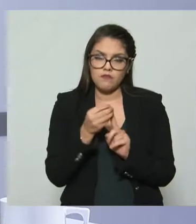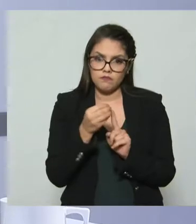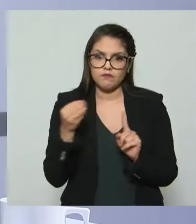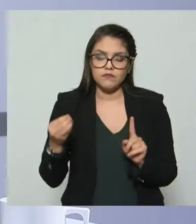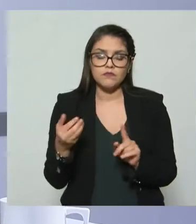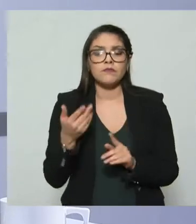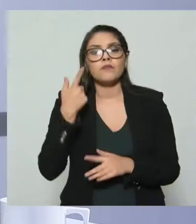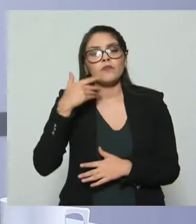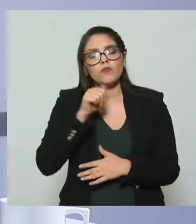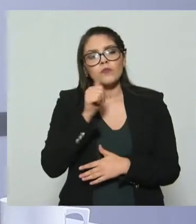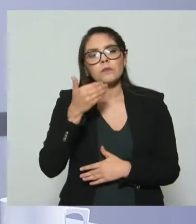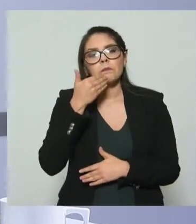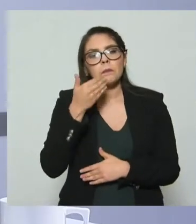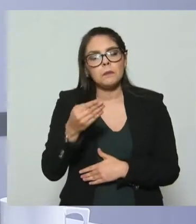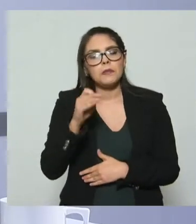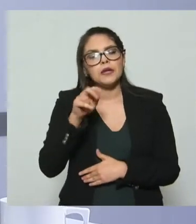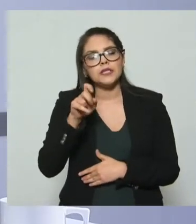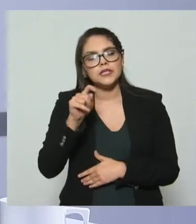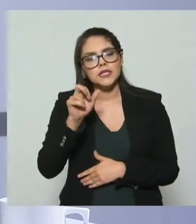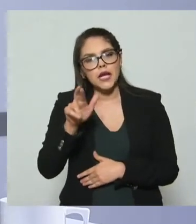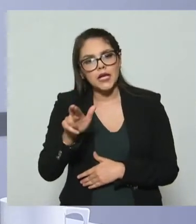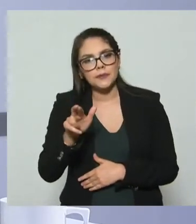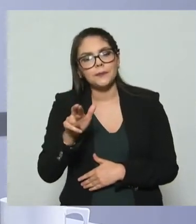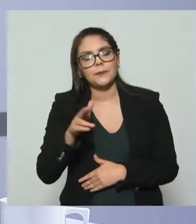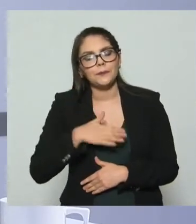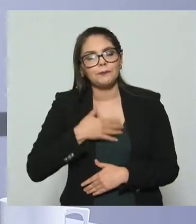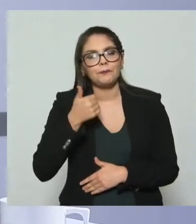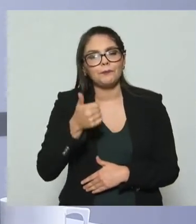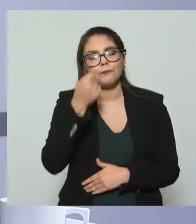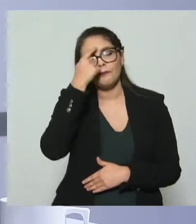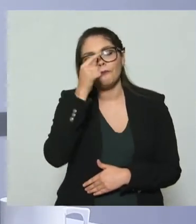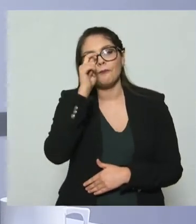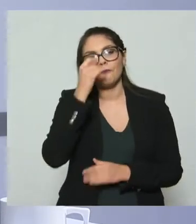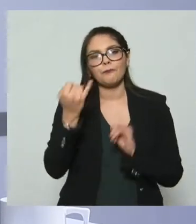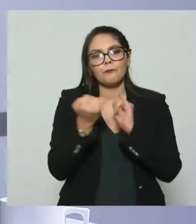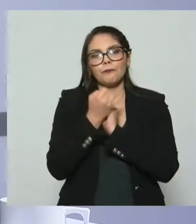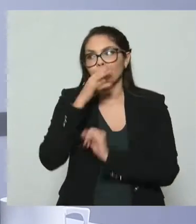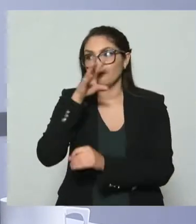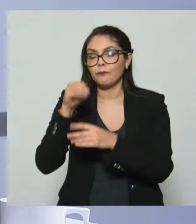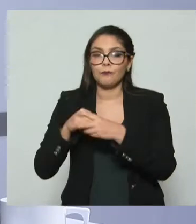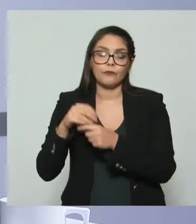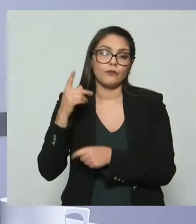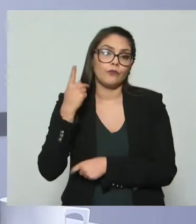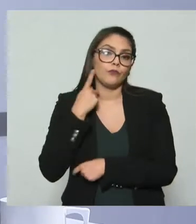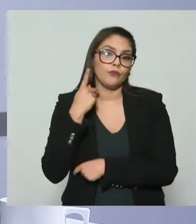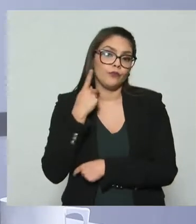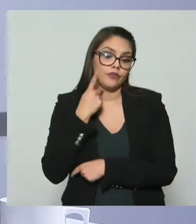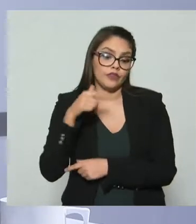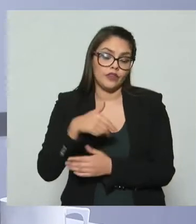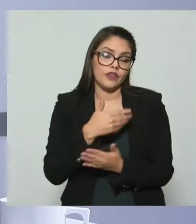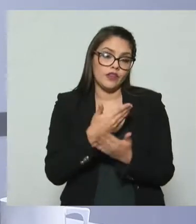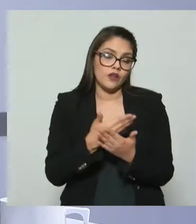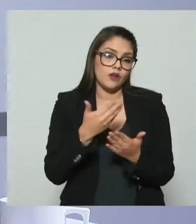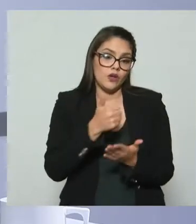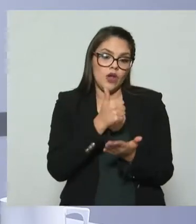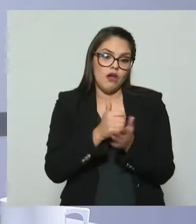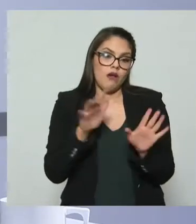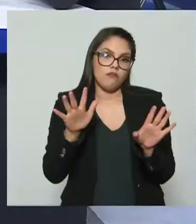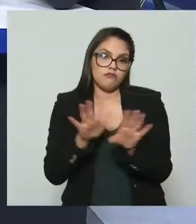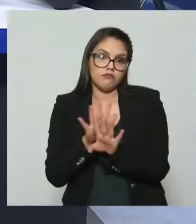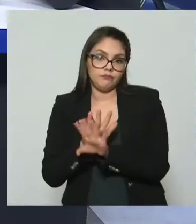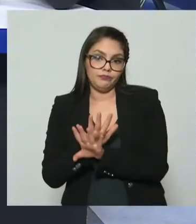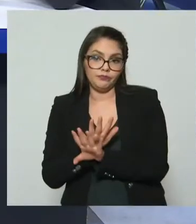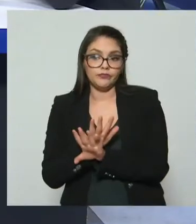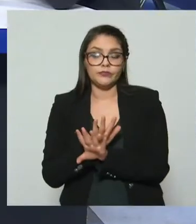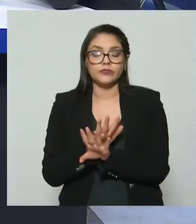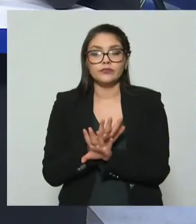de bienestar de la ciudad, a partir de que, bueno, toda la política de bienestar de la ciudad también ha cambiado